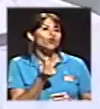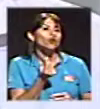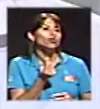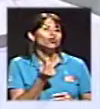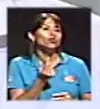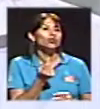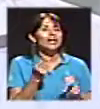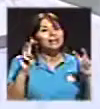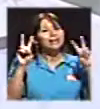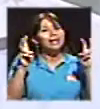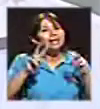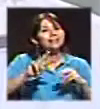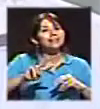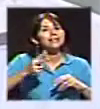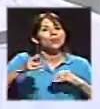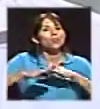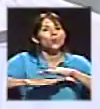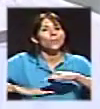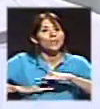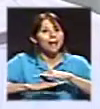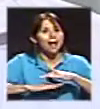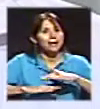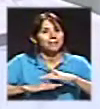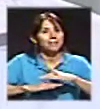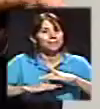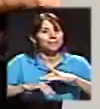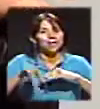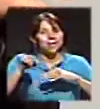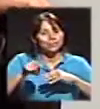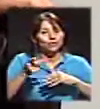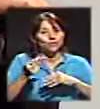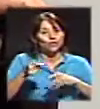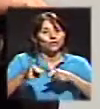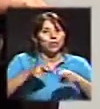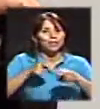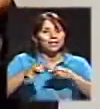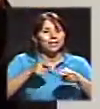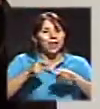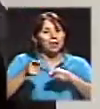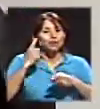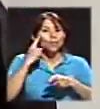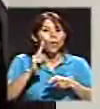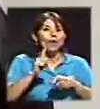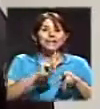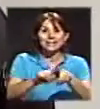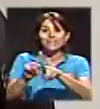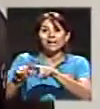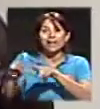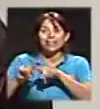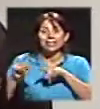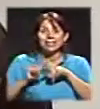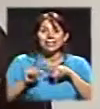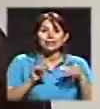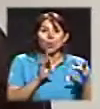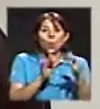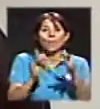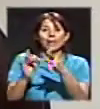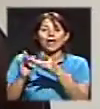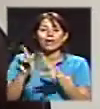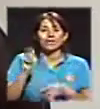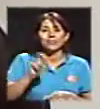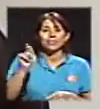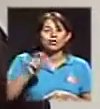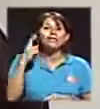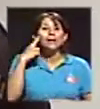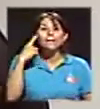para llamarlo de alguna manera, a estos fondos administrados por las operadoras, porque el aspecto